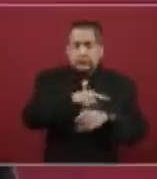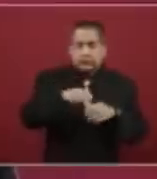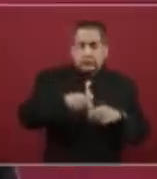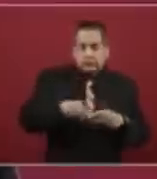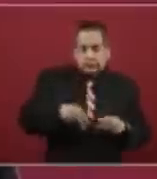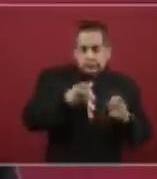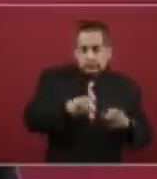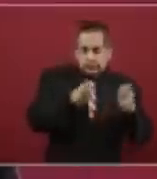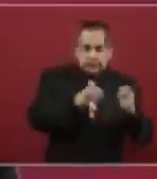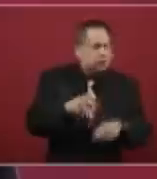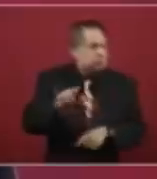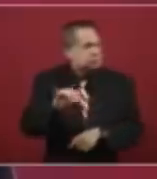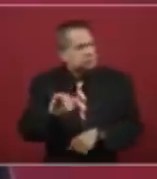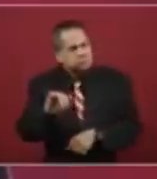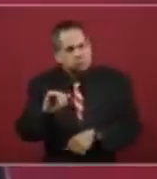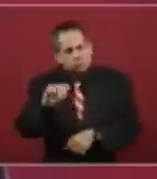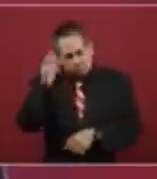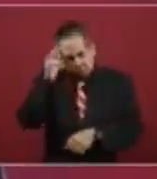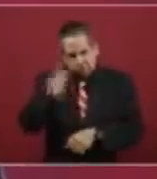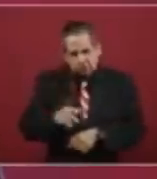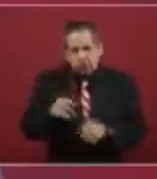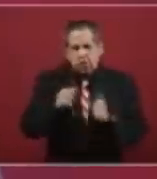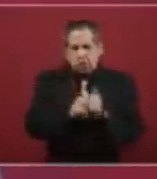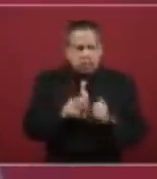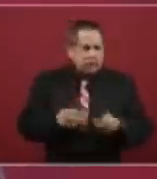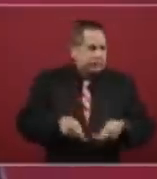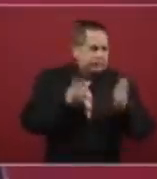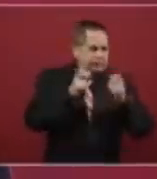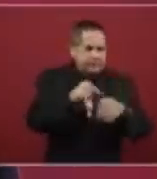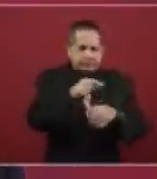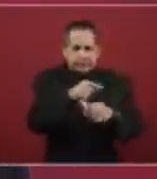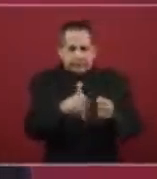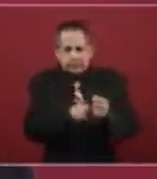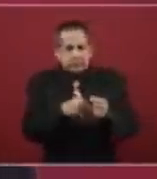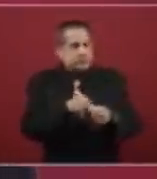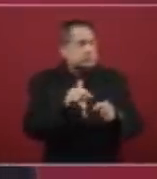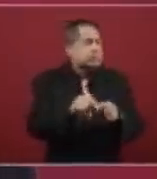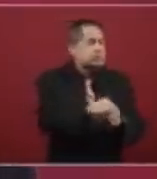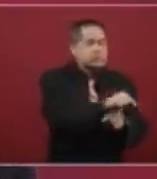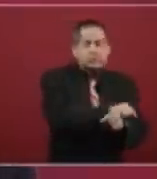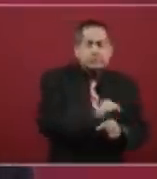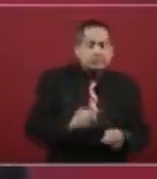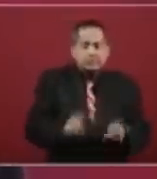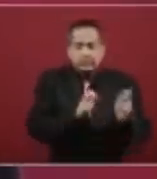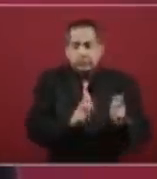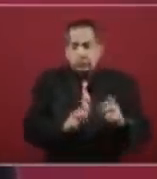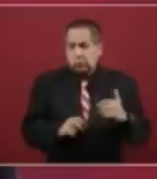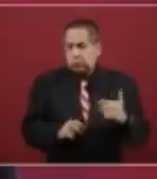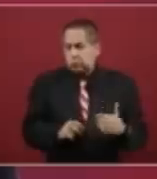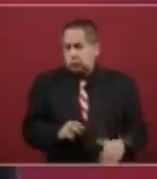perdón, ¿sí? El estado con más tomas clandestinas, pero